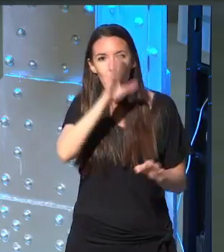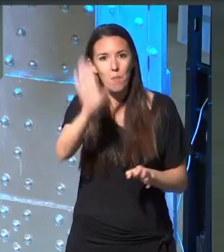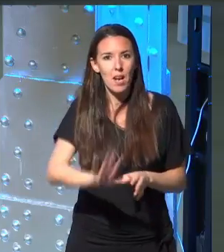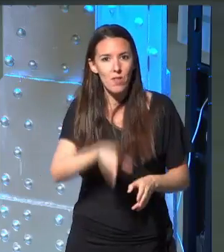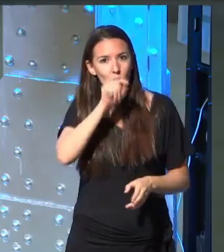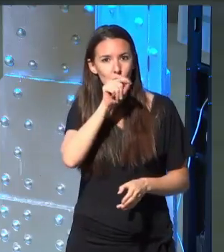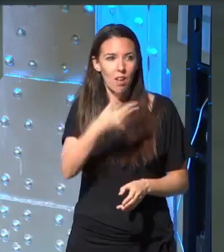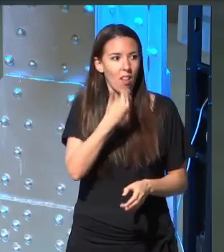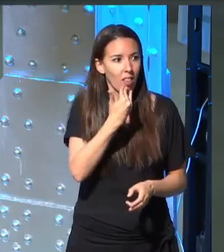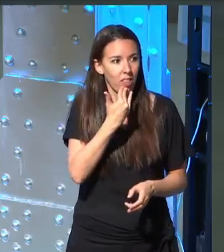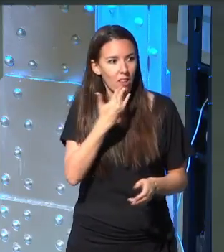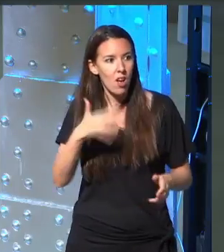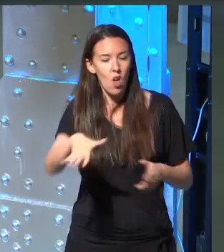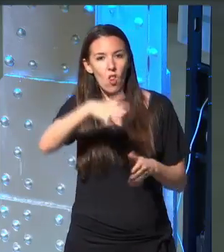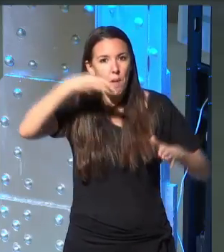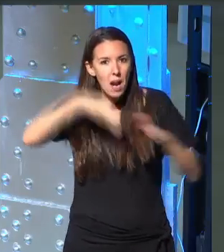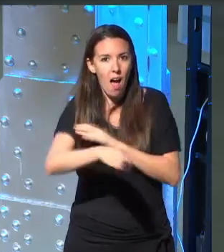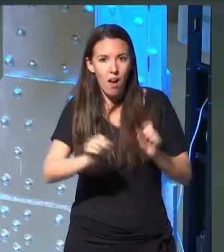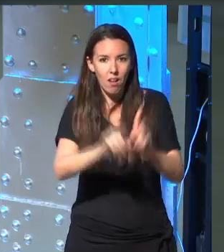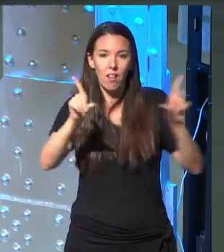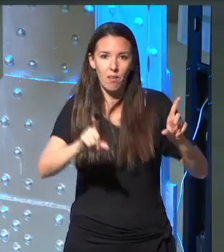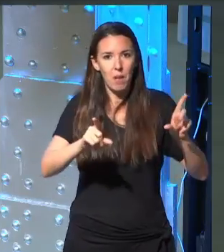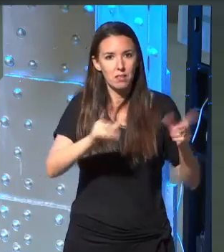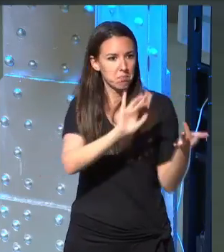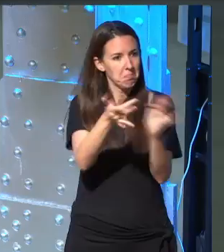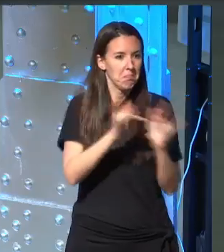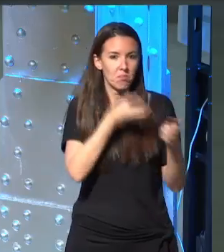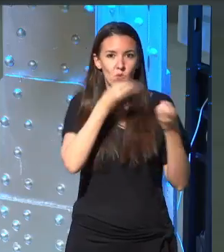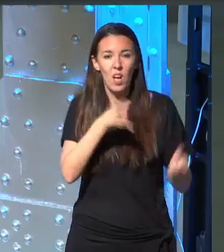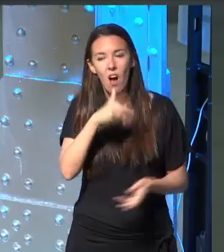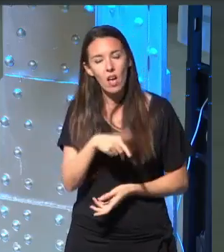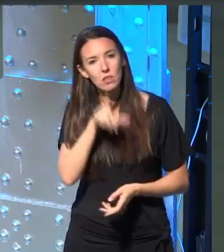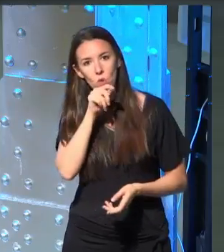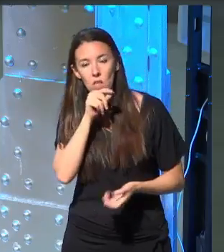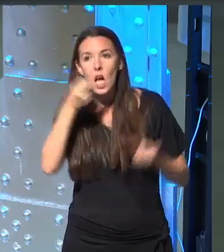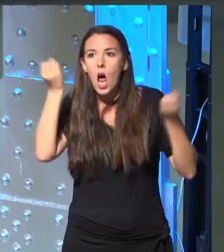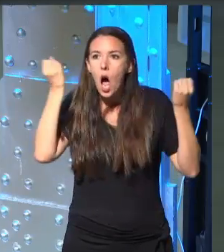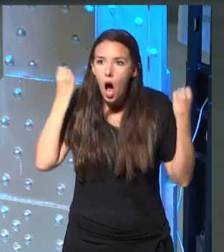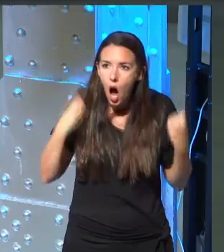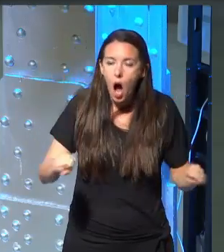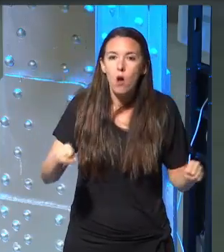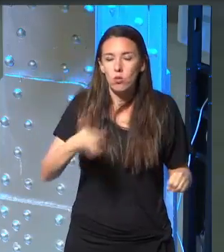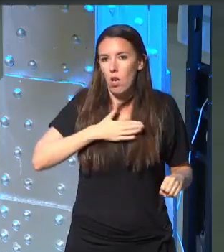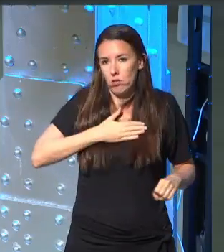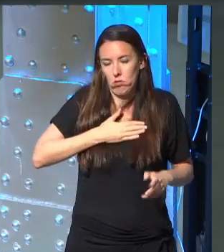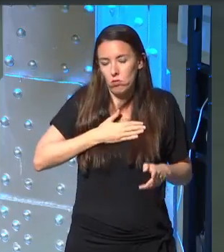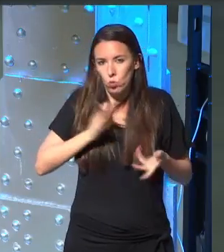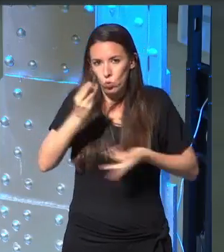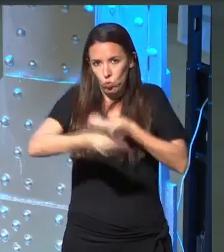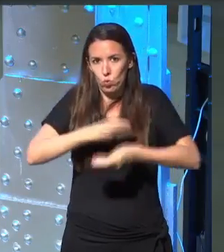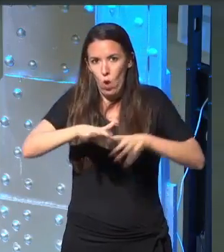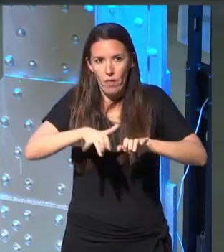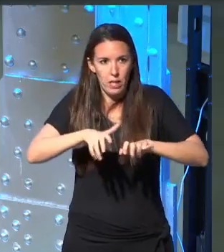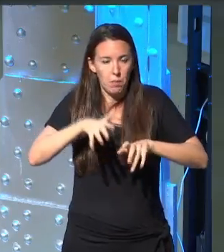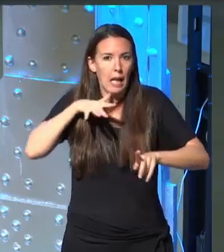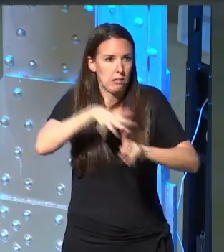que era un Twitter muy lúdico, muy un sitio realmente para entrar y estar de buen rollo con la gente. Y ahora Twitter, aunque tu timeline te la construyes tú y evidentemente lees a quien quieres